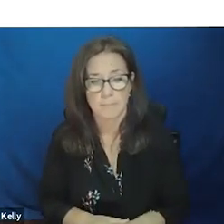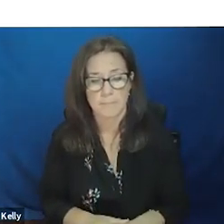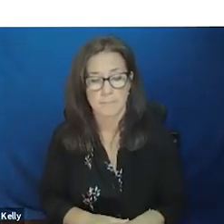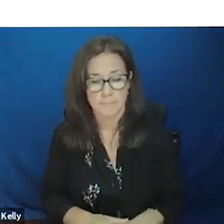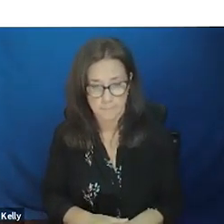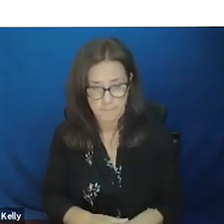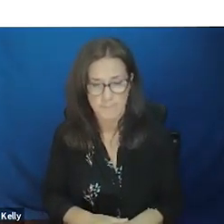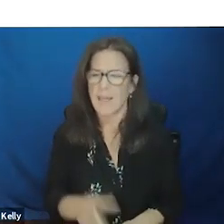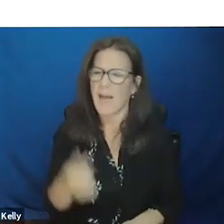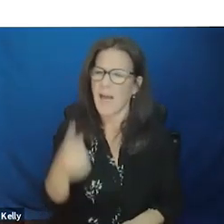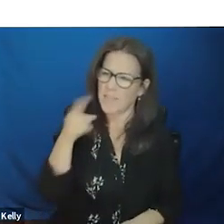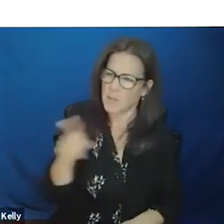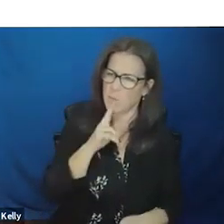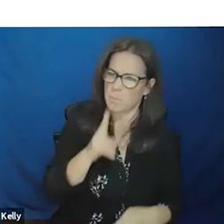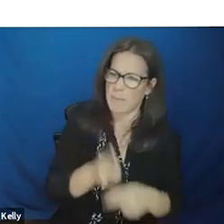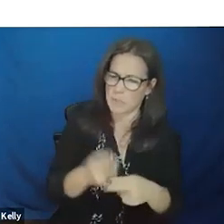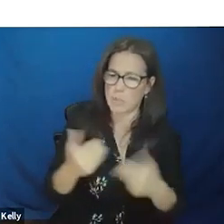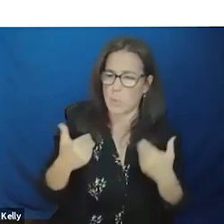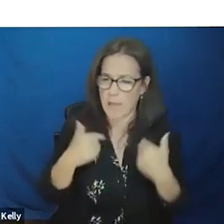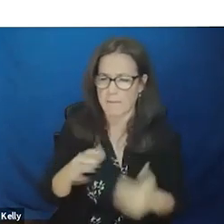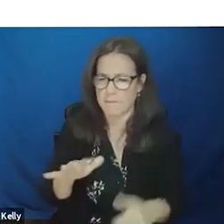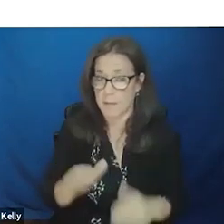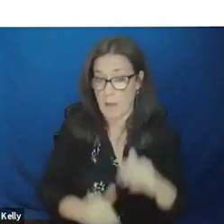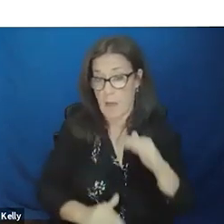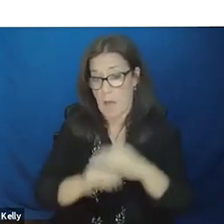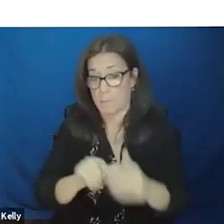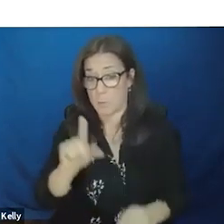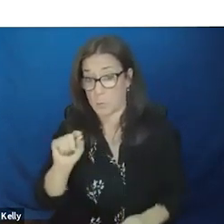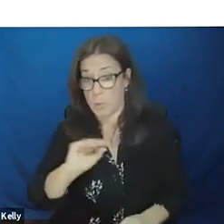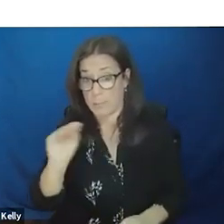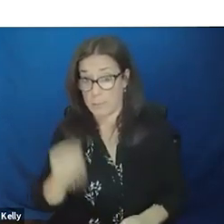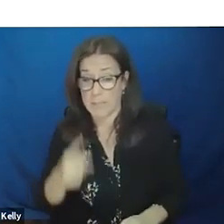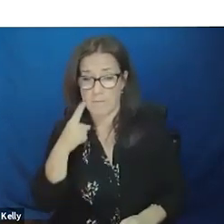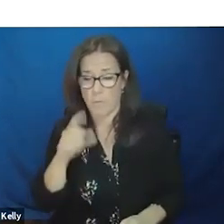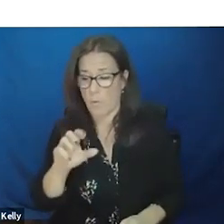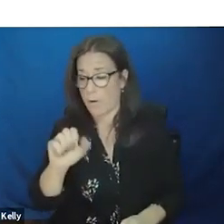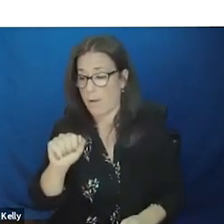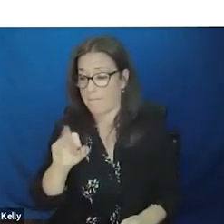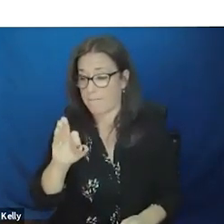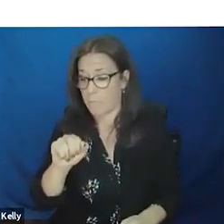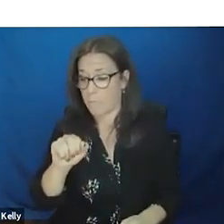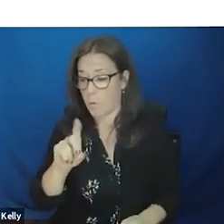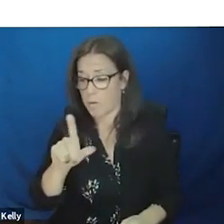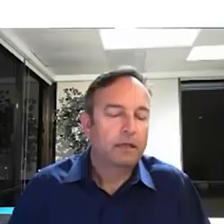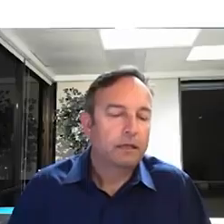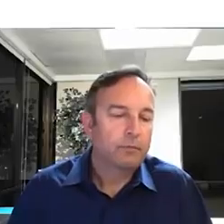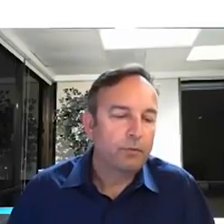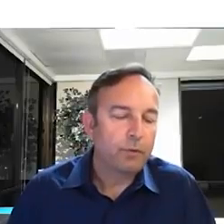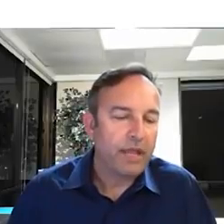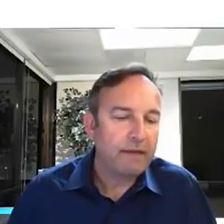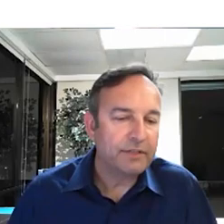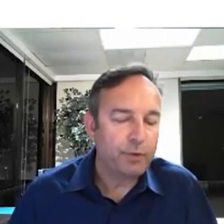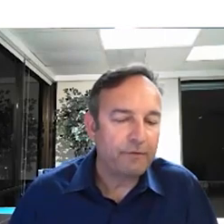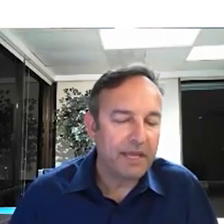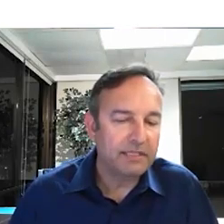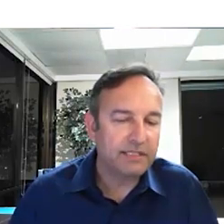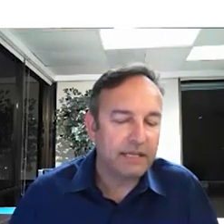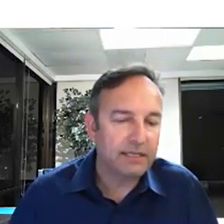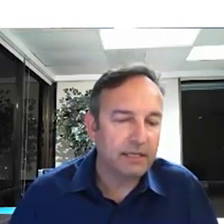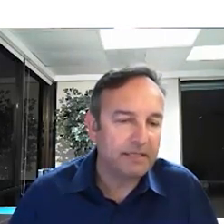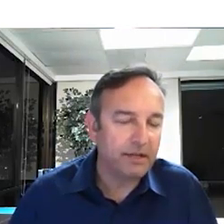entonces gracias y me parece que usted mencionó que esto fue como un 20 por ciento que